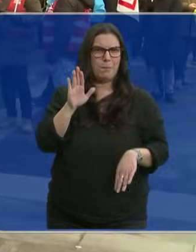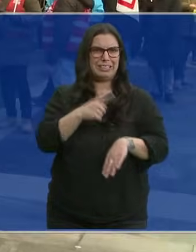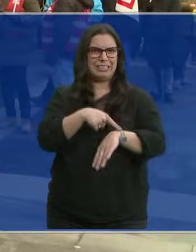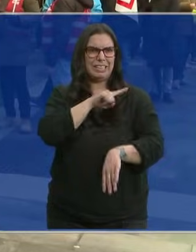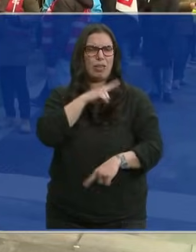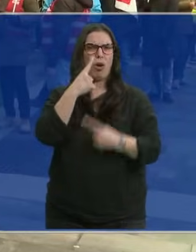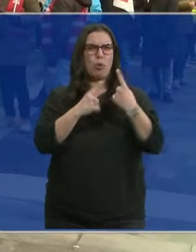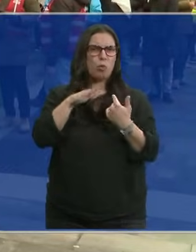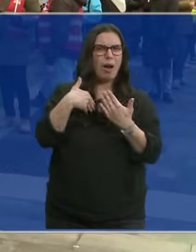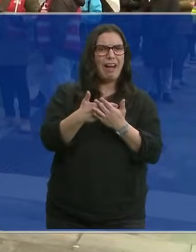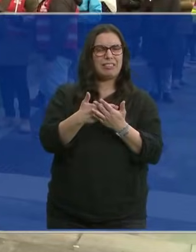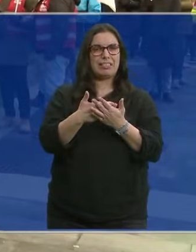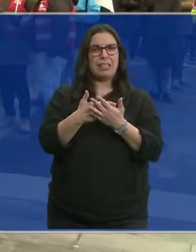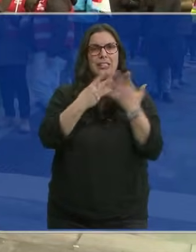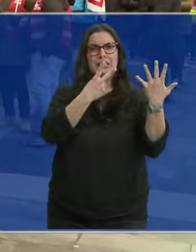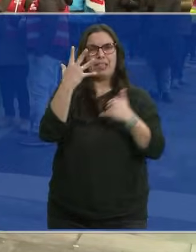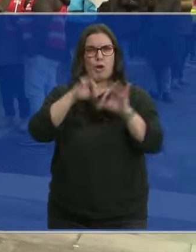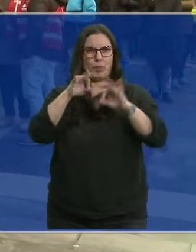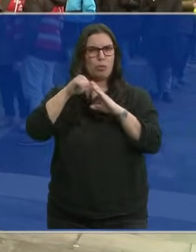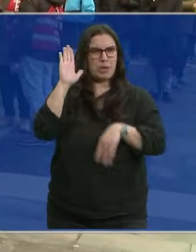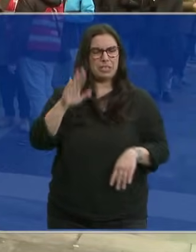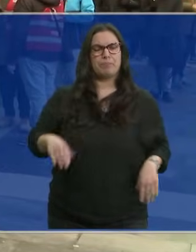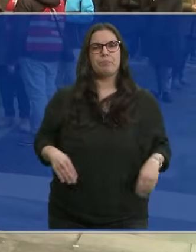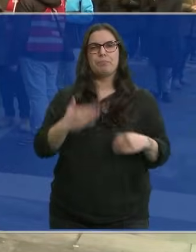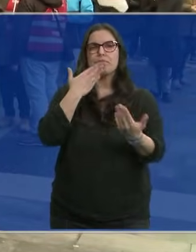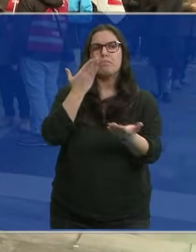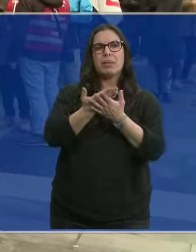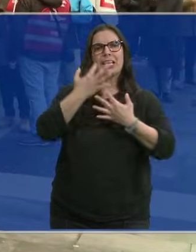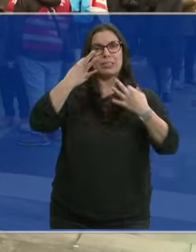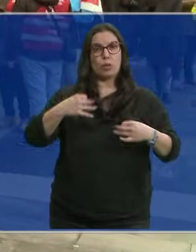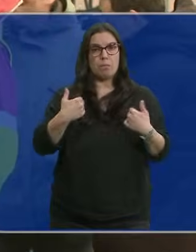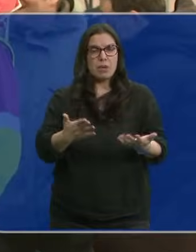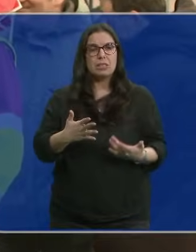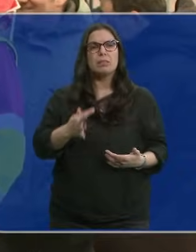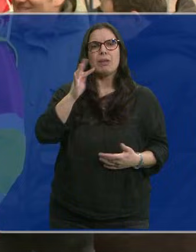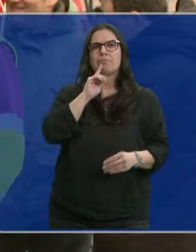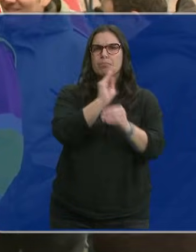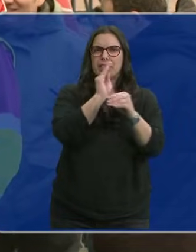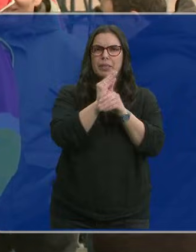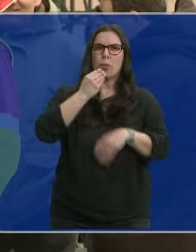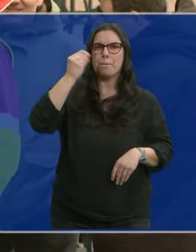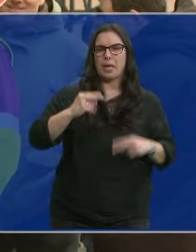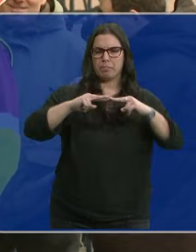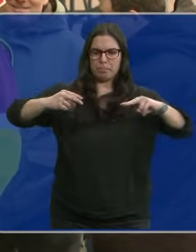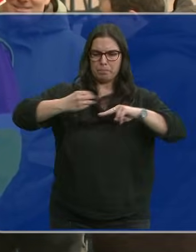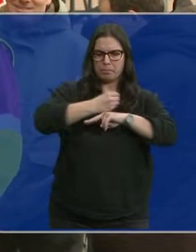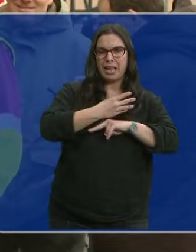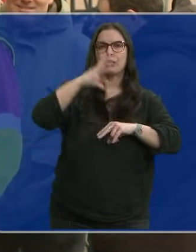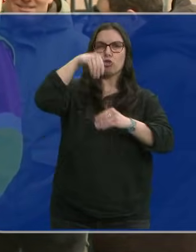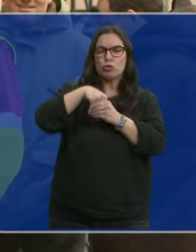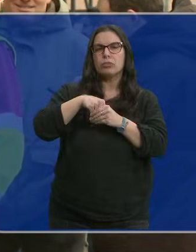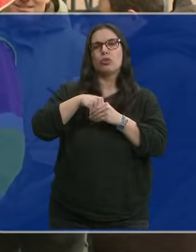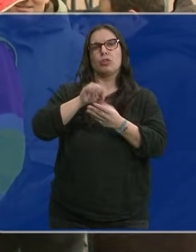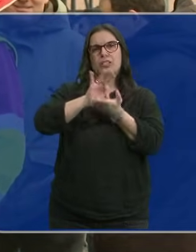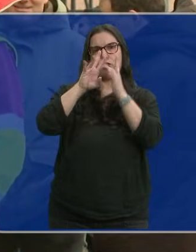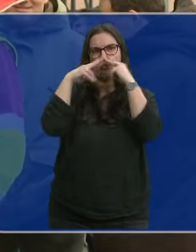en algunos casos incluso se supera el 75%. Piden más seguridad y mantenimiento en las vías con un servicio público.